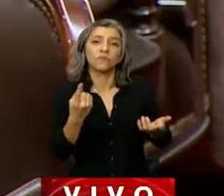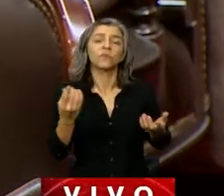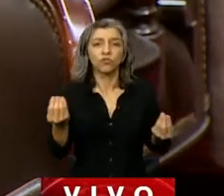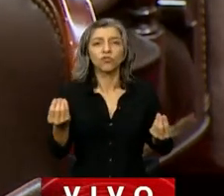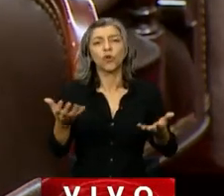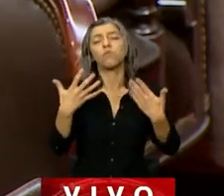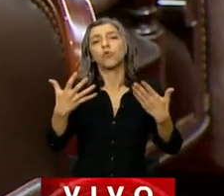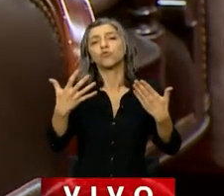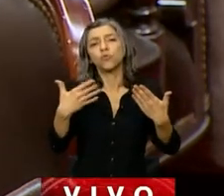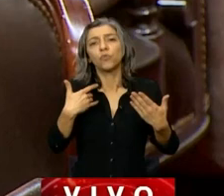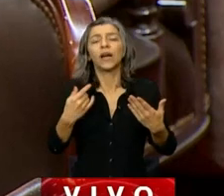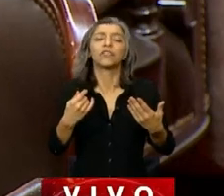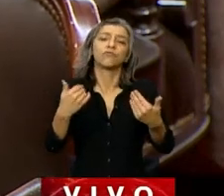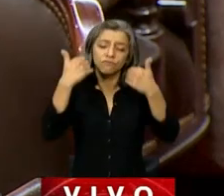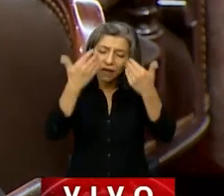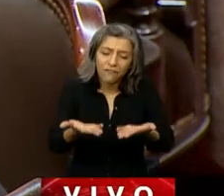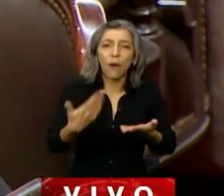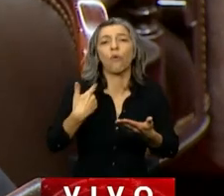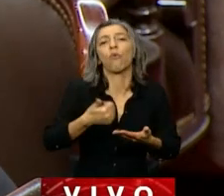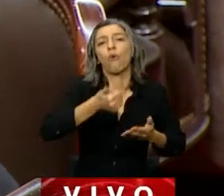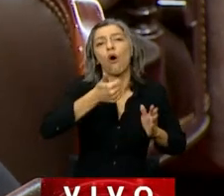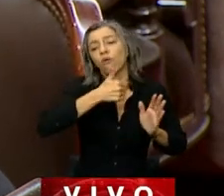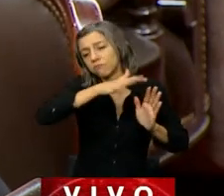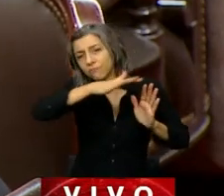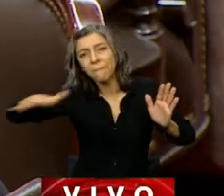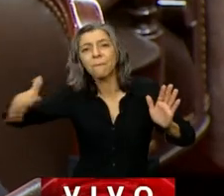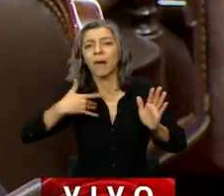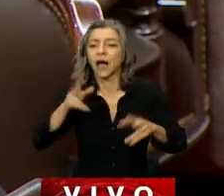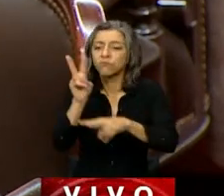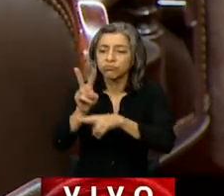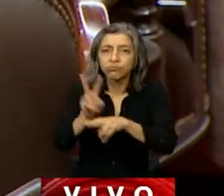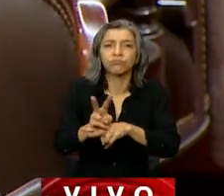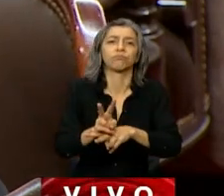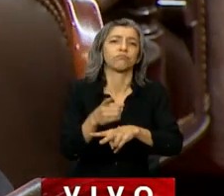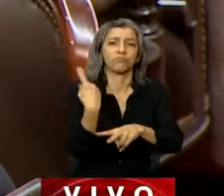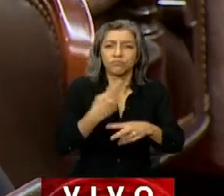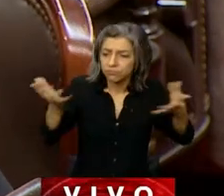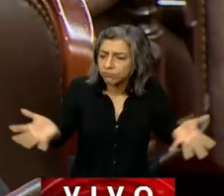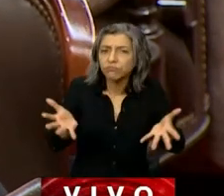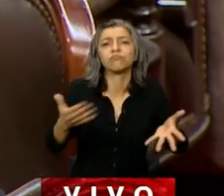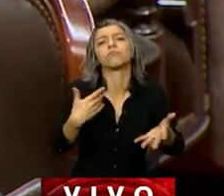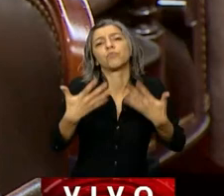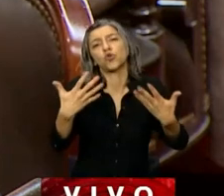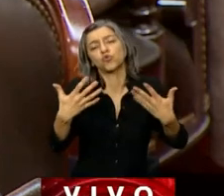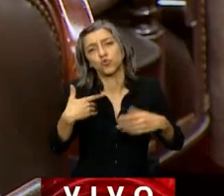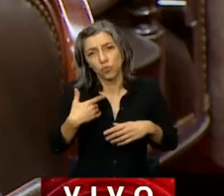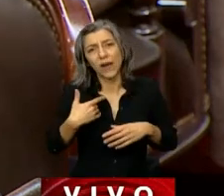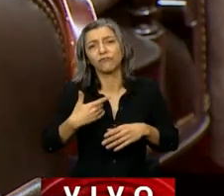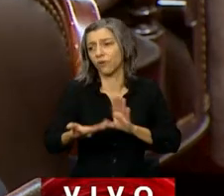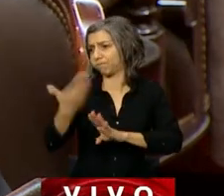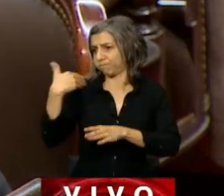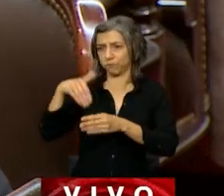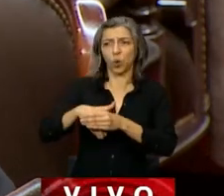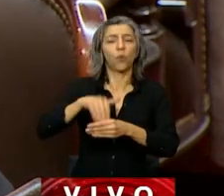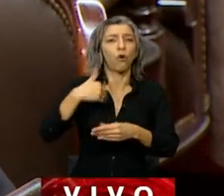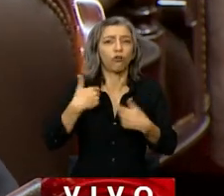marinas protegidas, sino que hemos promovido áreas marinas protegidas, las seguiremos promoviendo y las hemos votado de manera